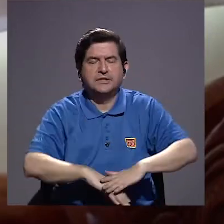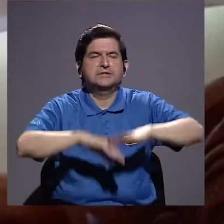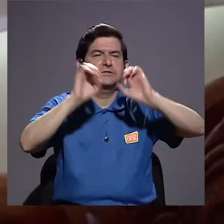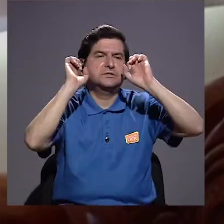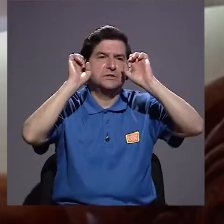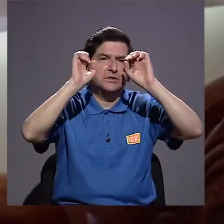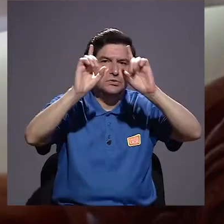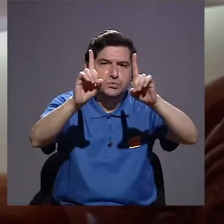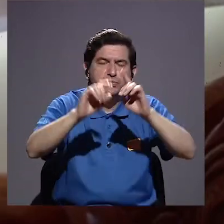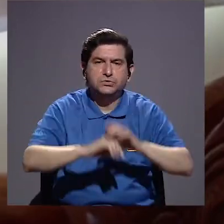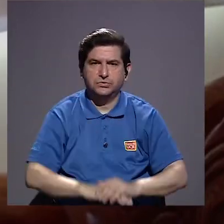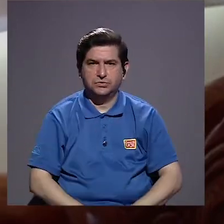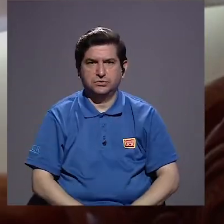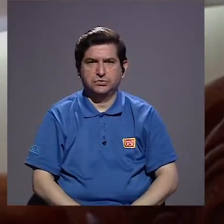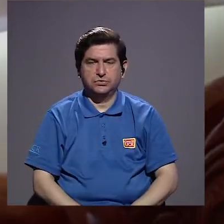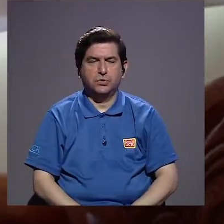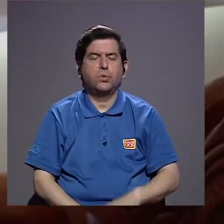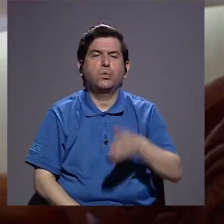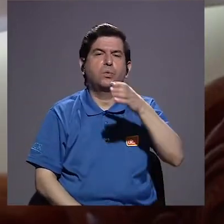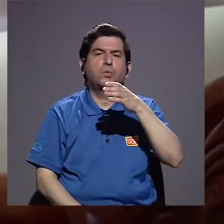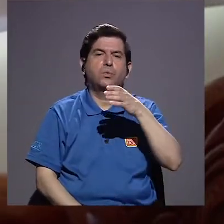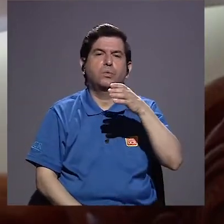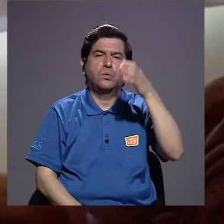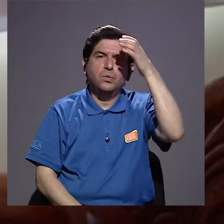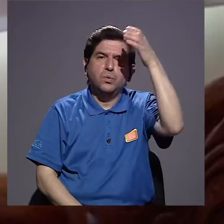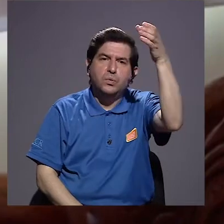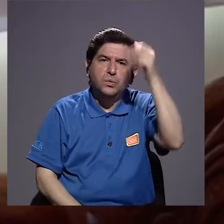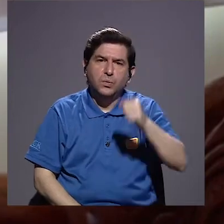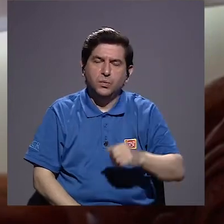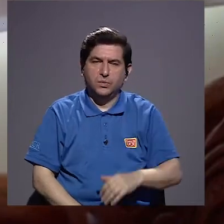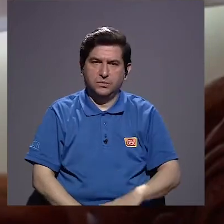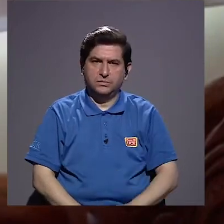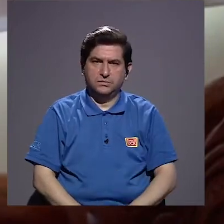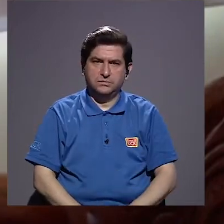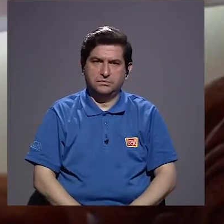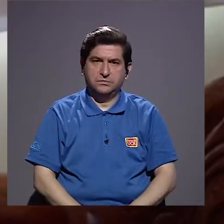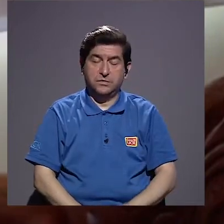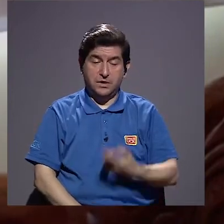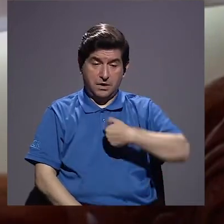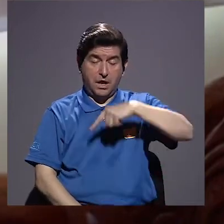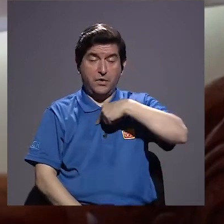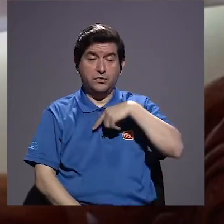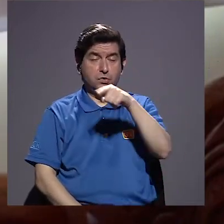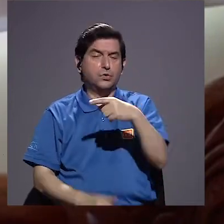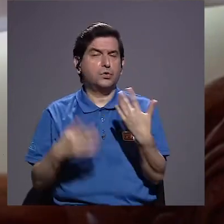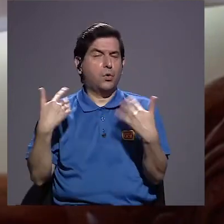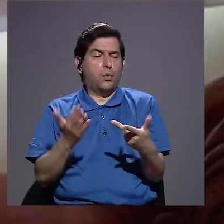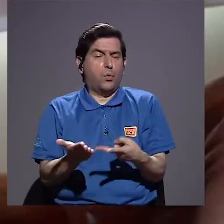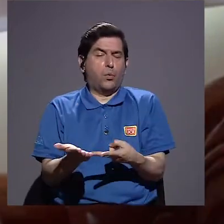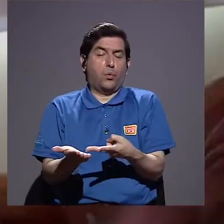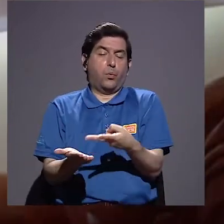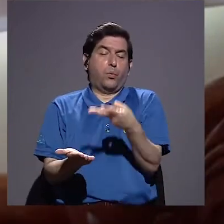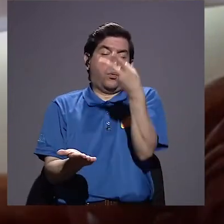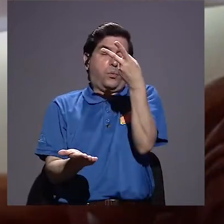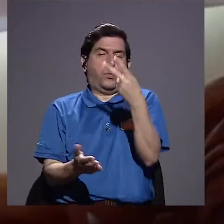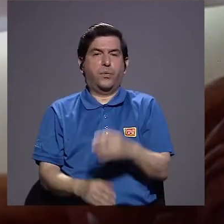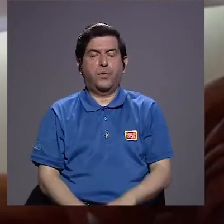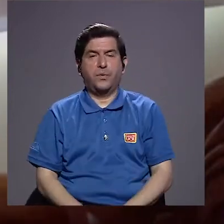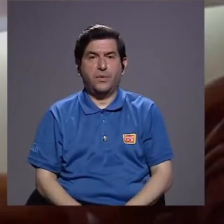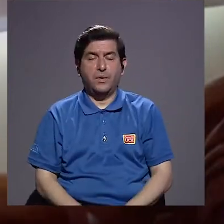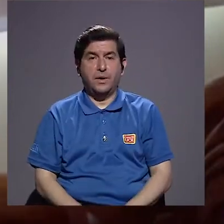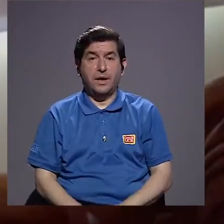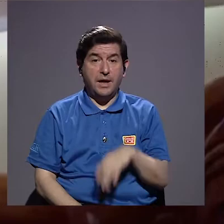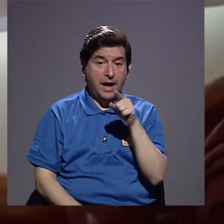campo de la educación, en el campo de la cultura, y eso nos enriquecía muchísimo, procedente